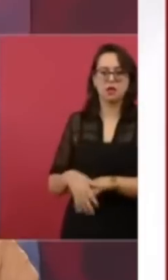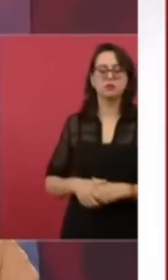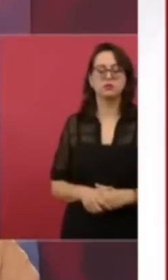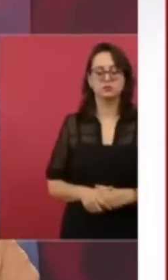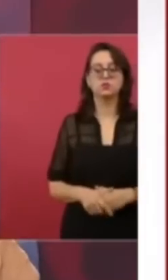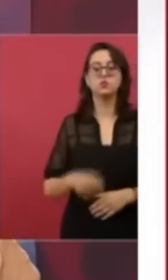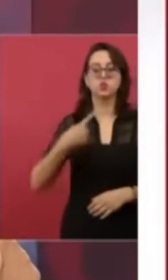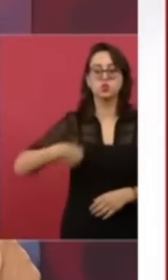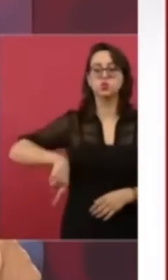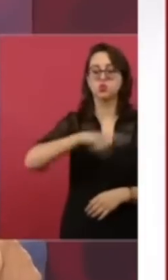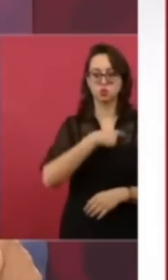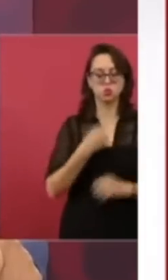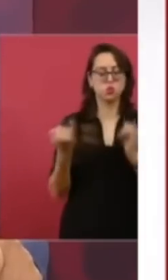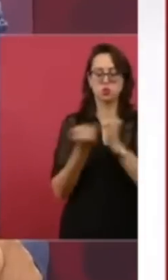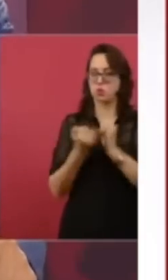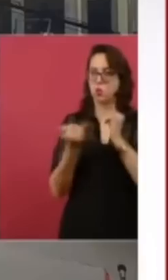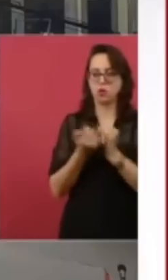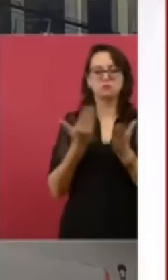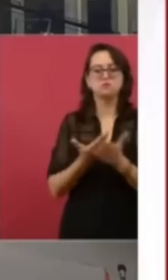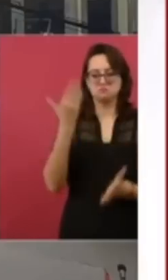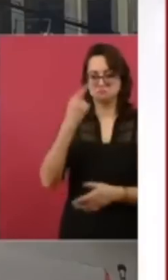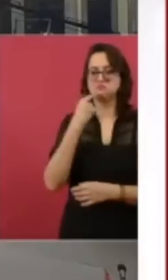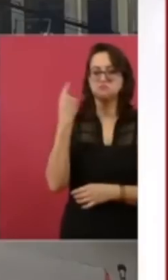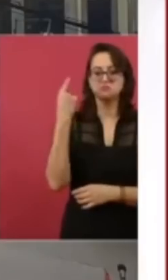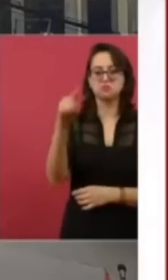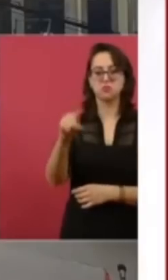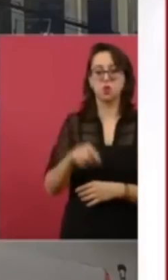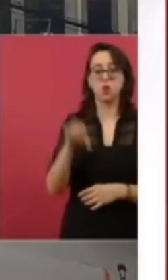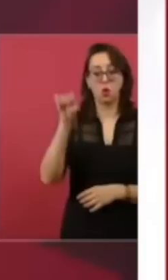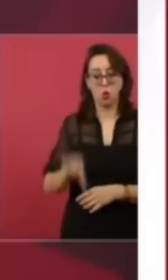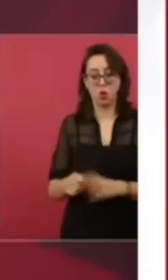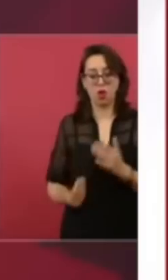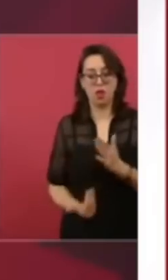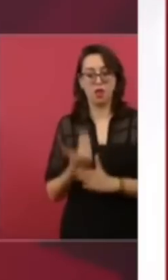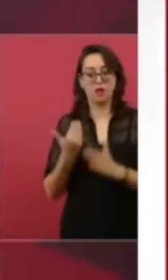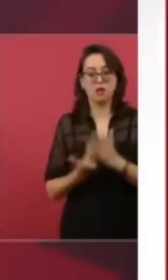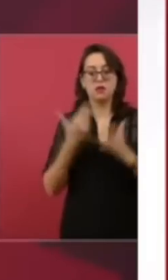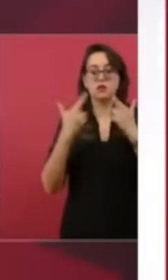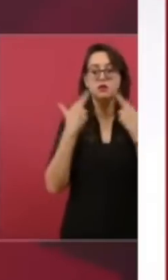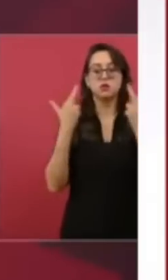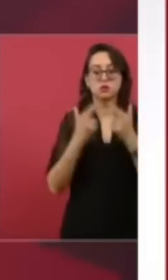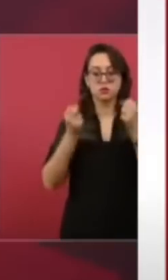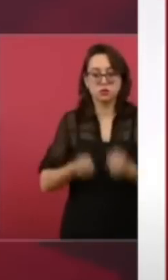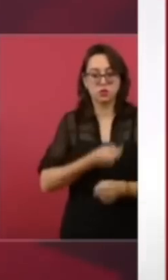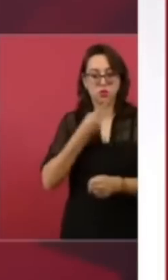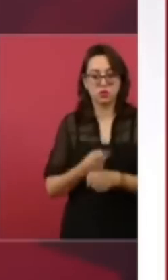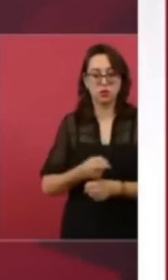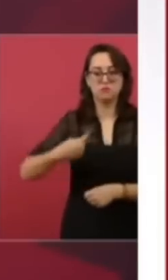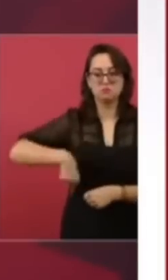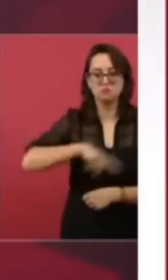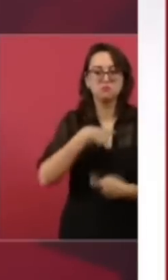nosotros vamos a hacer lo mismo hoy en la reunión de seguridad. Siempre estamos viendo lo de un